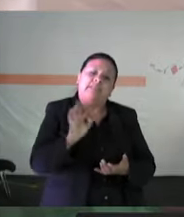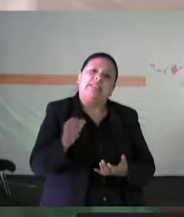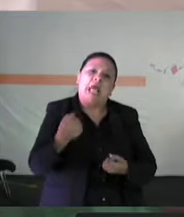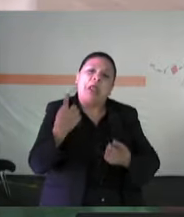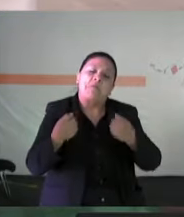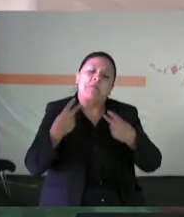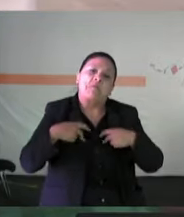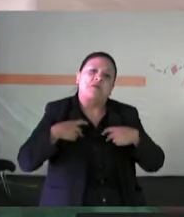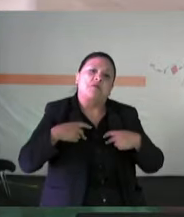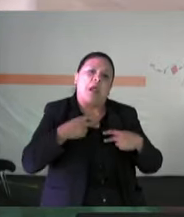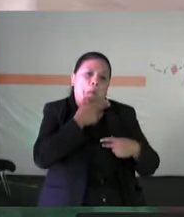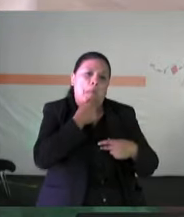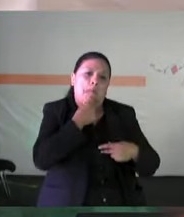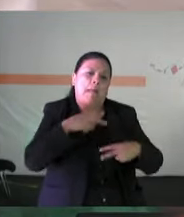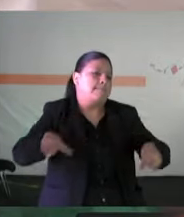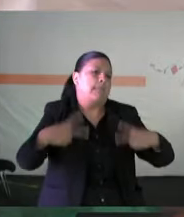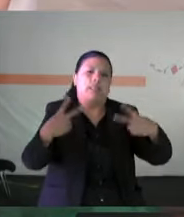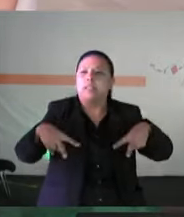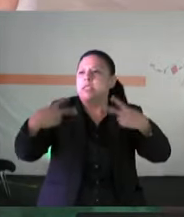Así.